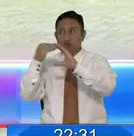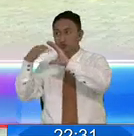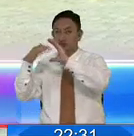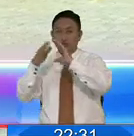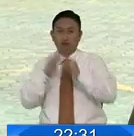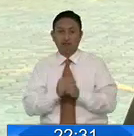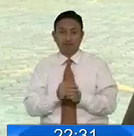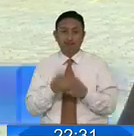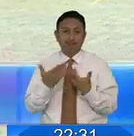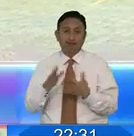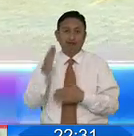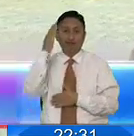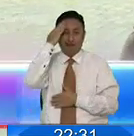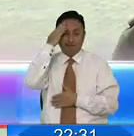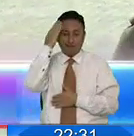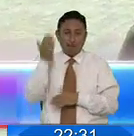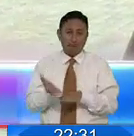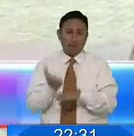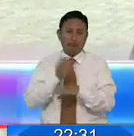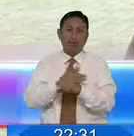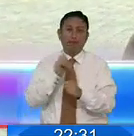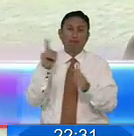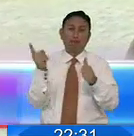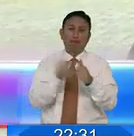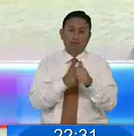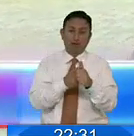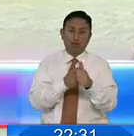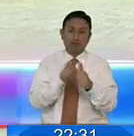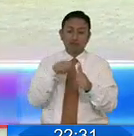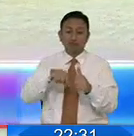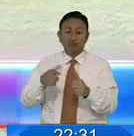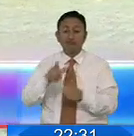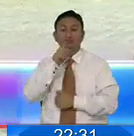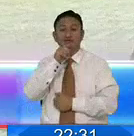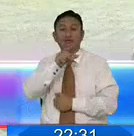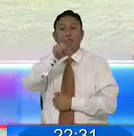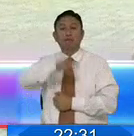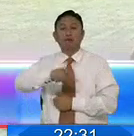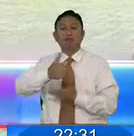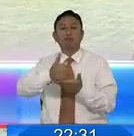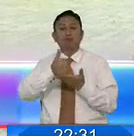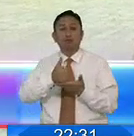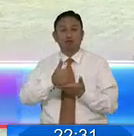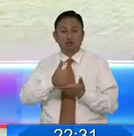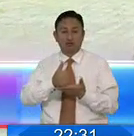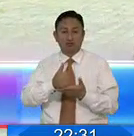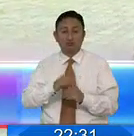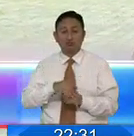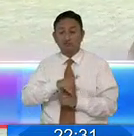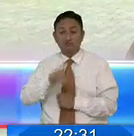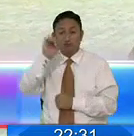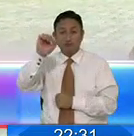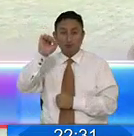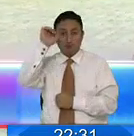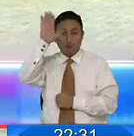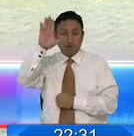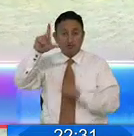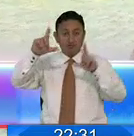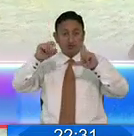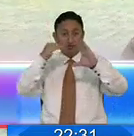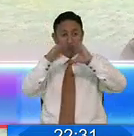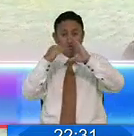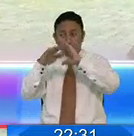conocer en primera instancia los beneficiarios de estos vídeos de estas fotografías